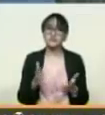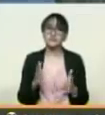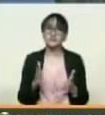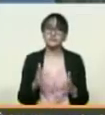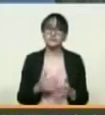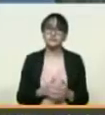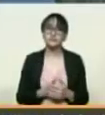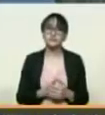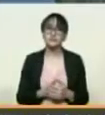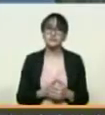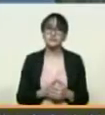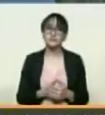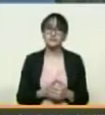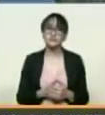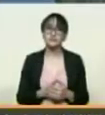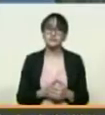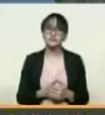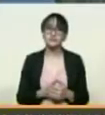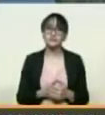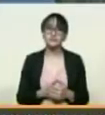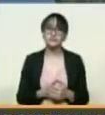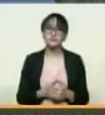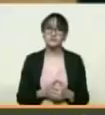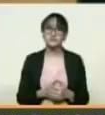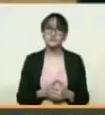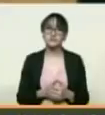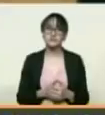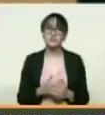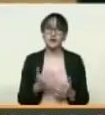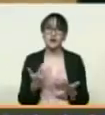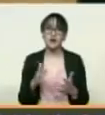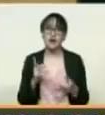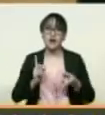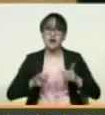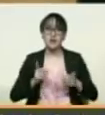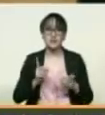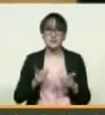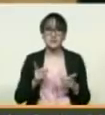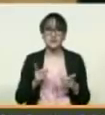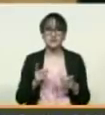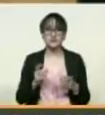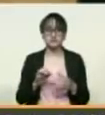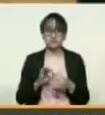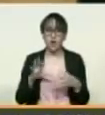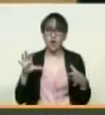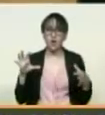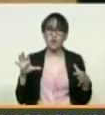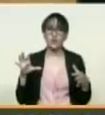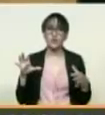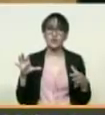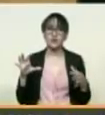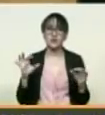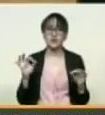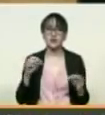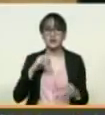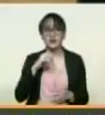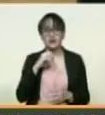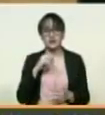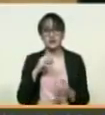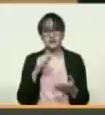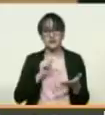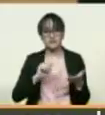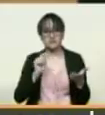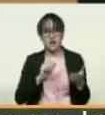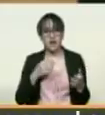digamos, objetiva, si es posible, lo menos subjetiva posible, a veces tratando de deslindarse de las líneas editoriales de algunos